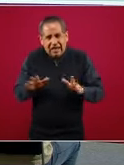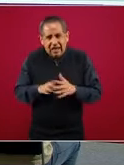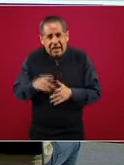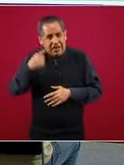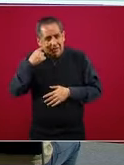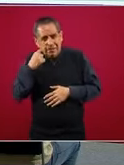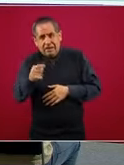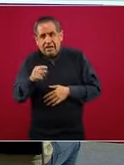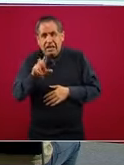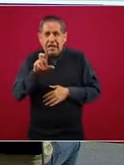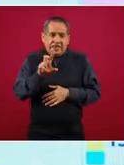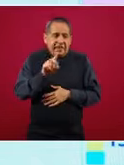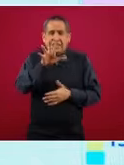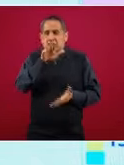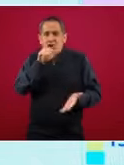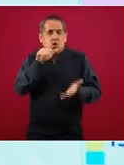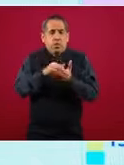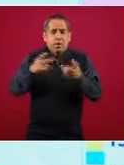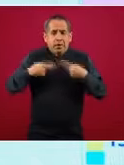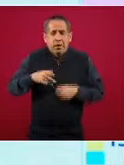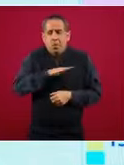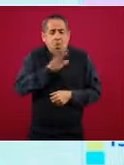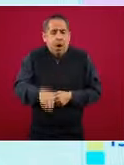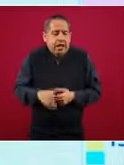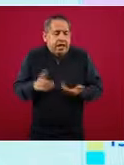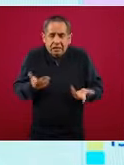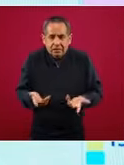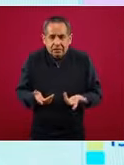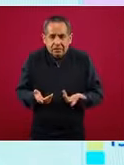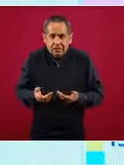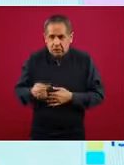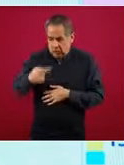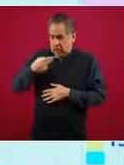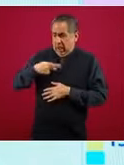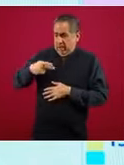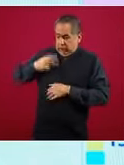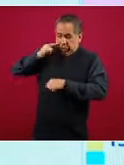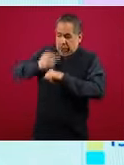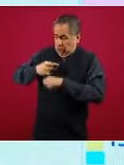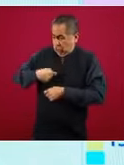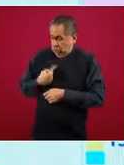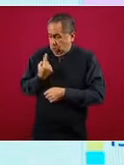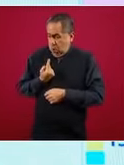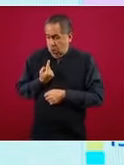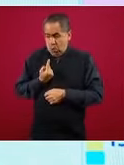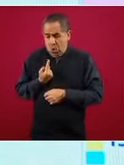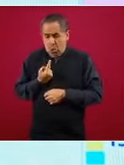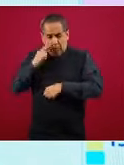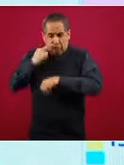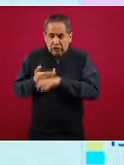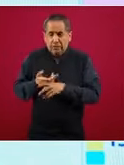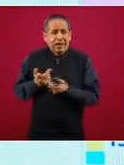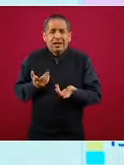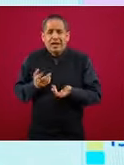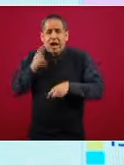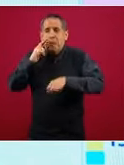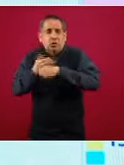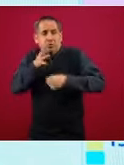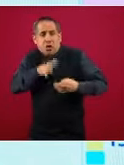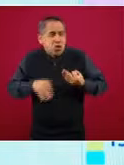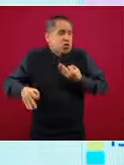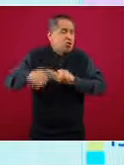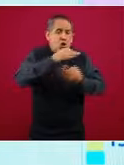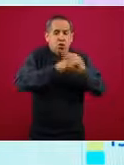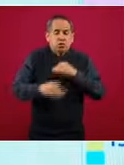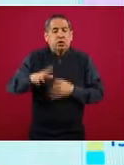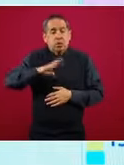los 35,000 muertos no dependen de una persona, no dependen de un nivel de gobierno. En México